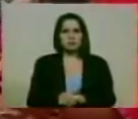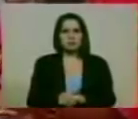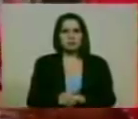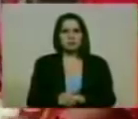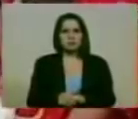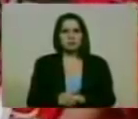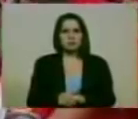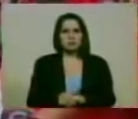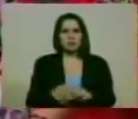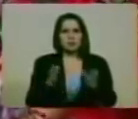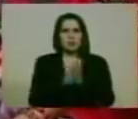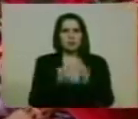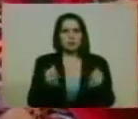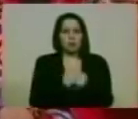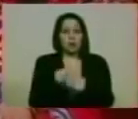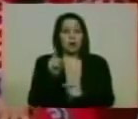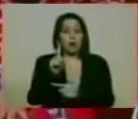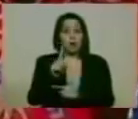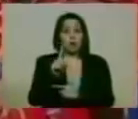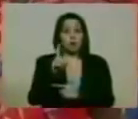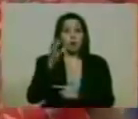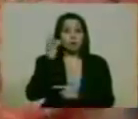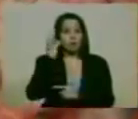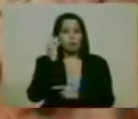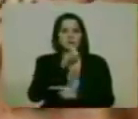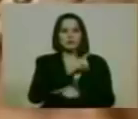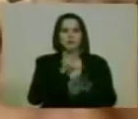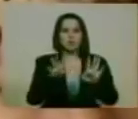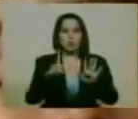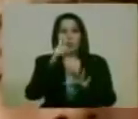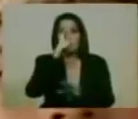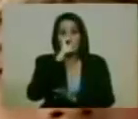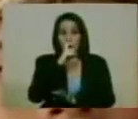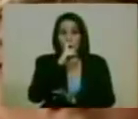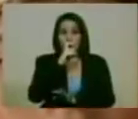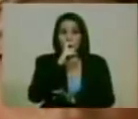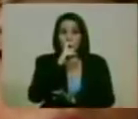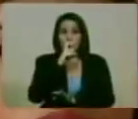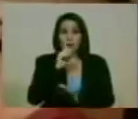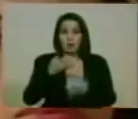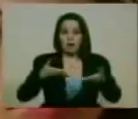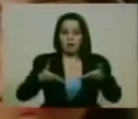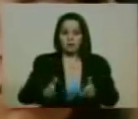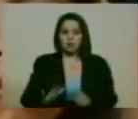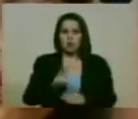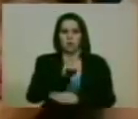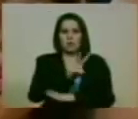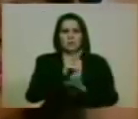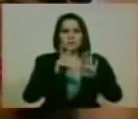esta muchacha de 19 años. Nació